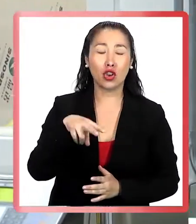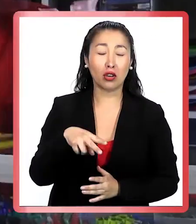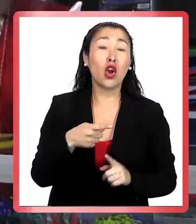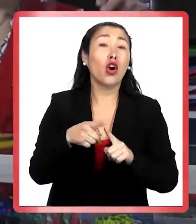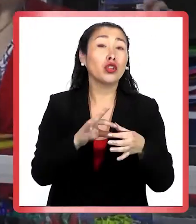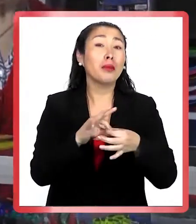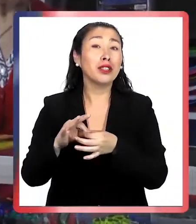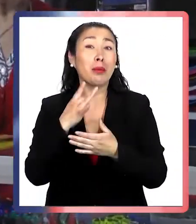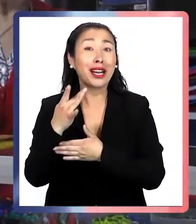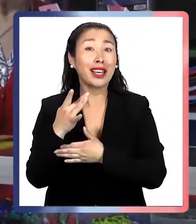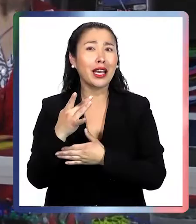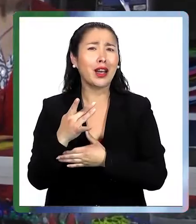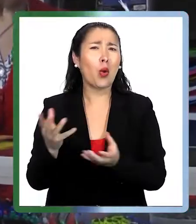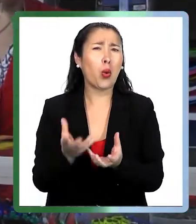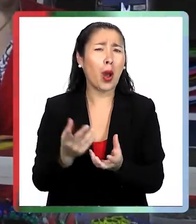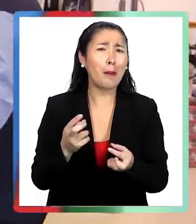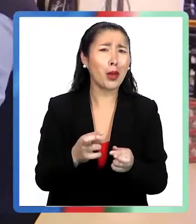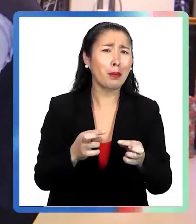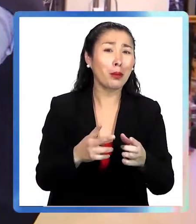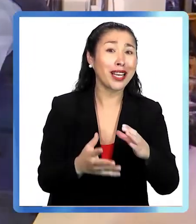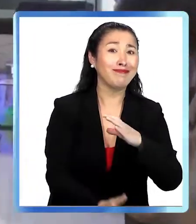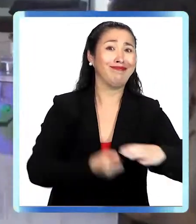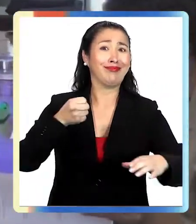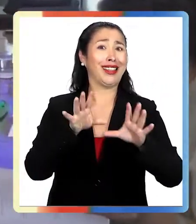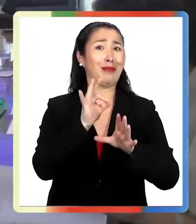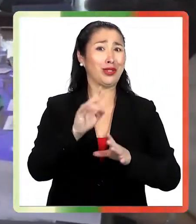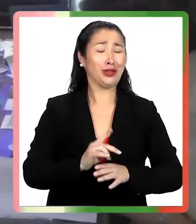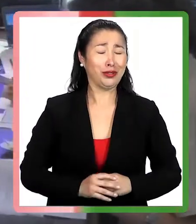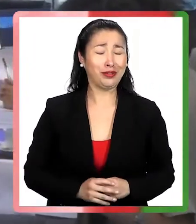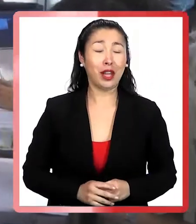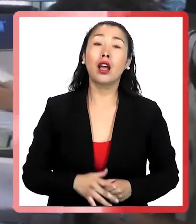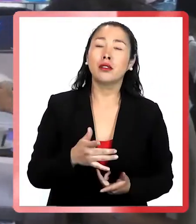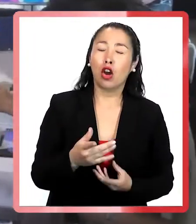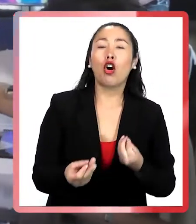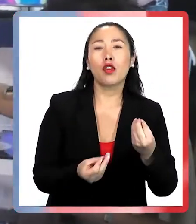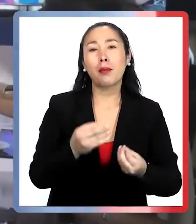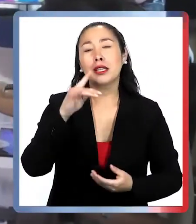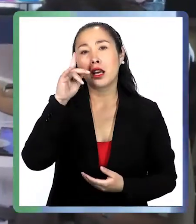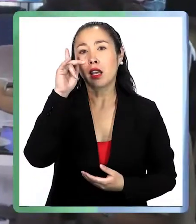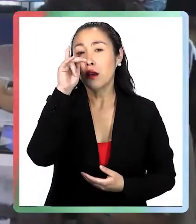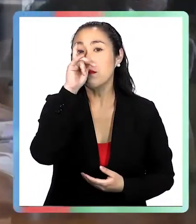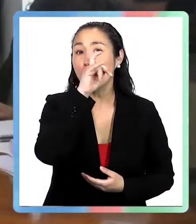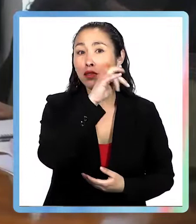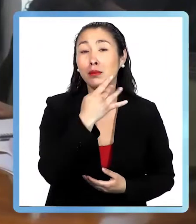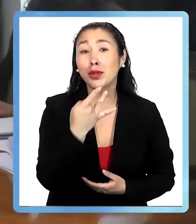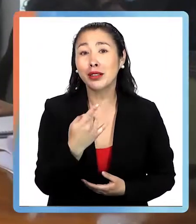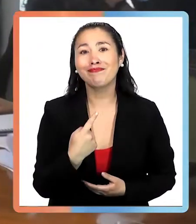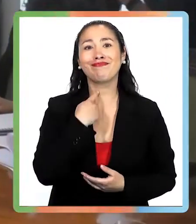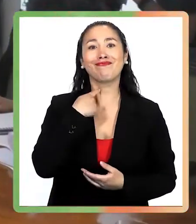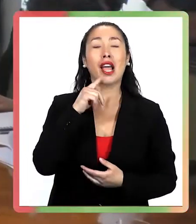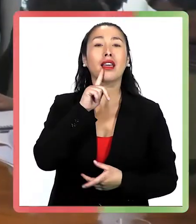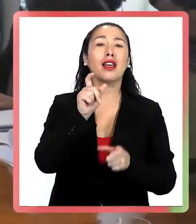¿cierto?, para no echarle más fuego a la hoguera de los precios. Por supuesto que es muy complejo porque le pega y le da duro a